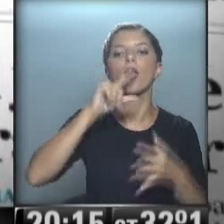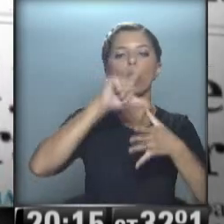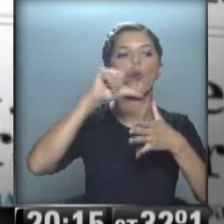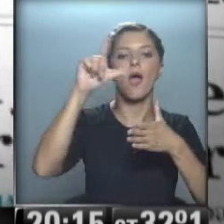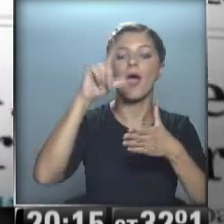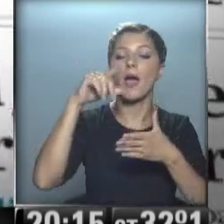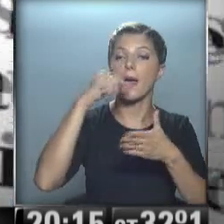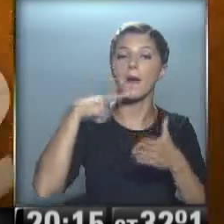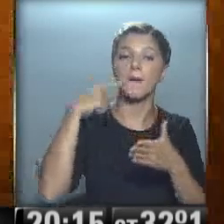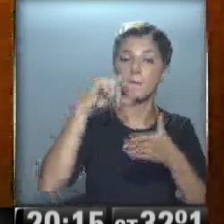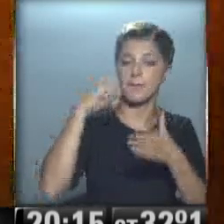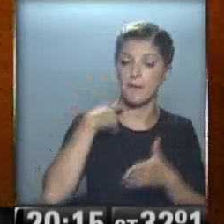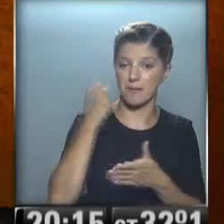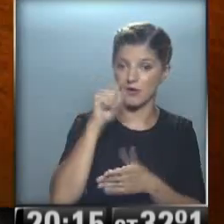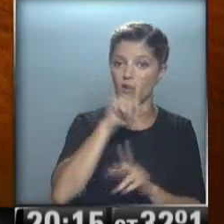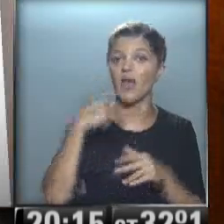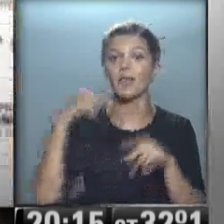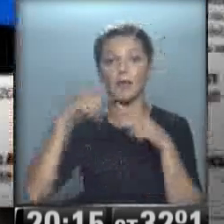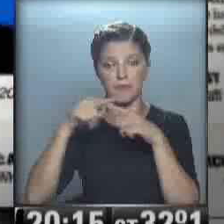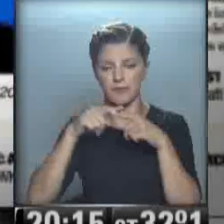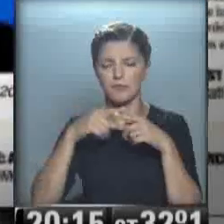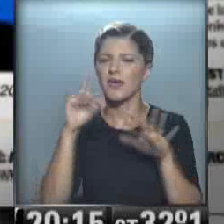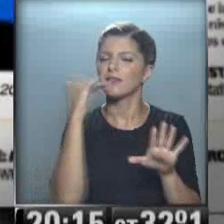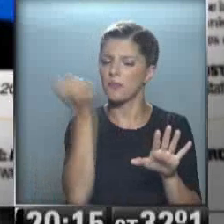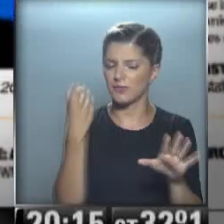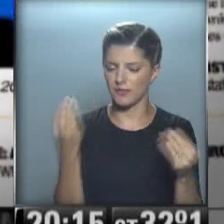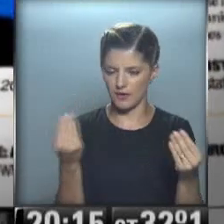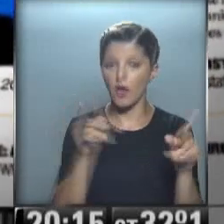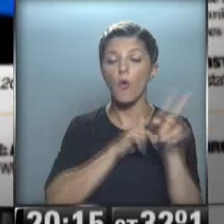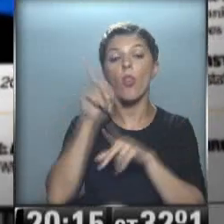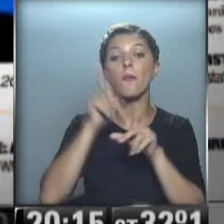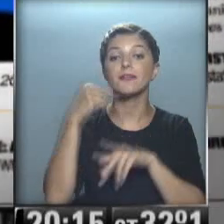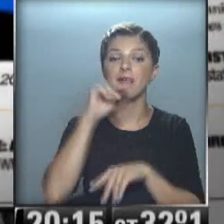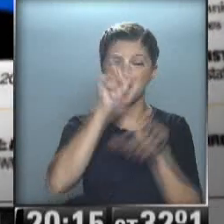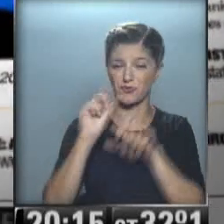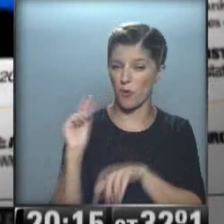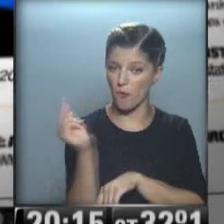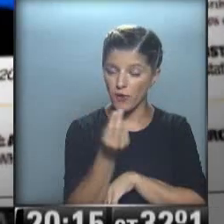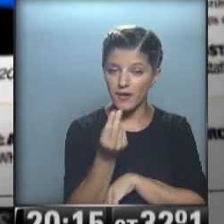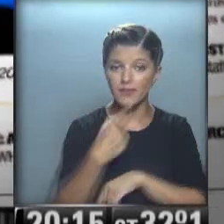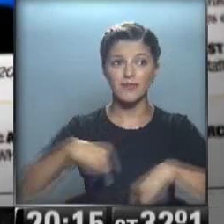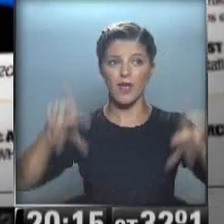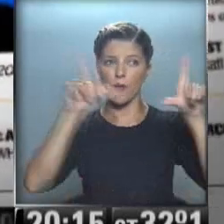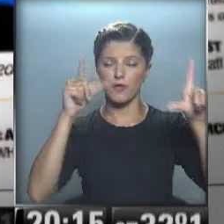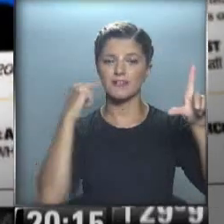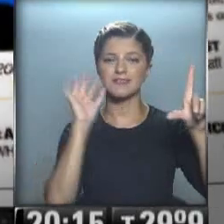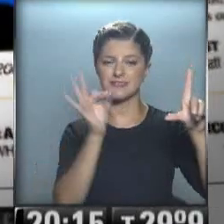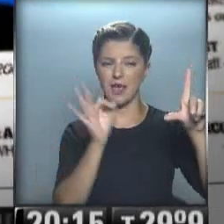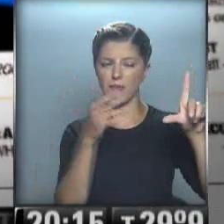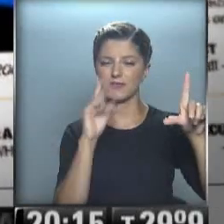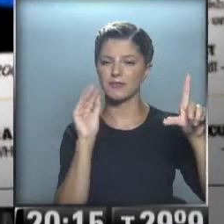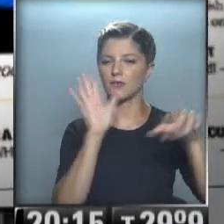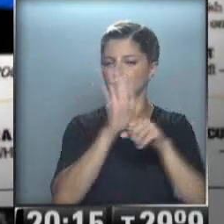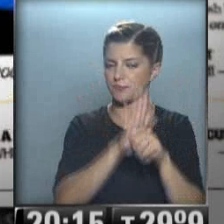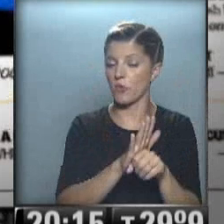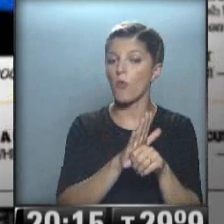que es importante para marcar porque cuando las personas fallecen suele ocultarse parte de lo que el medio está en disidencia con esa figura justamente en